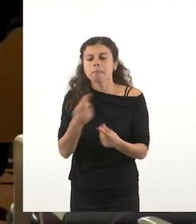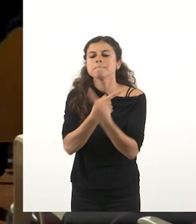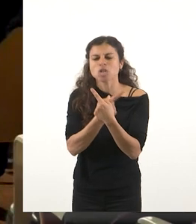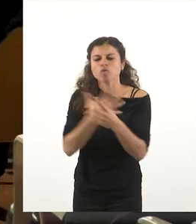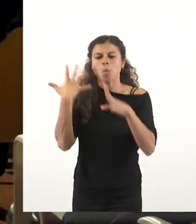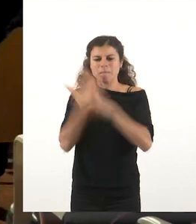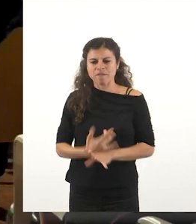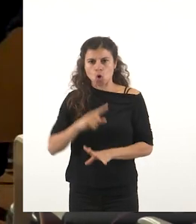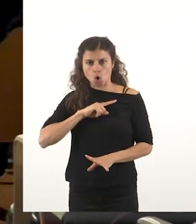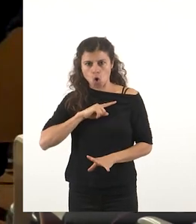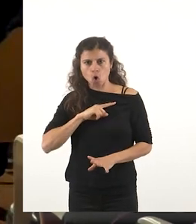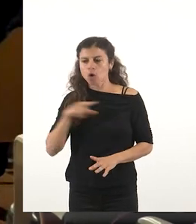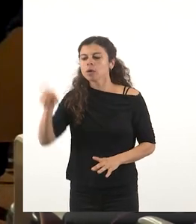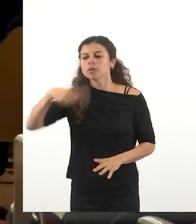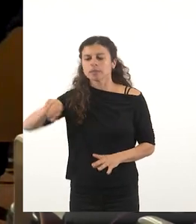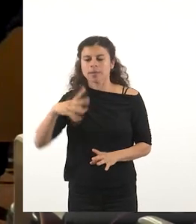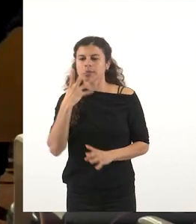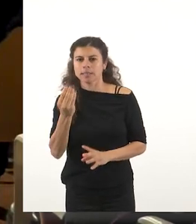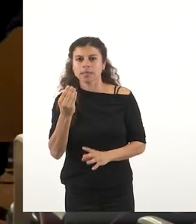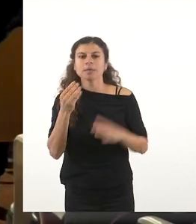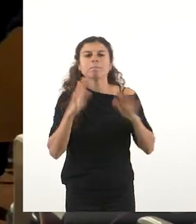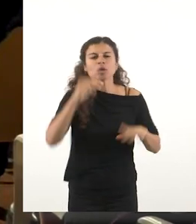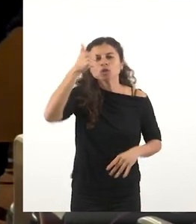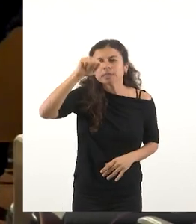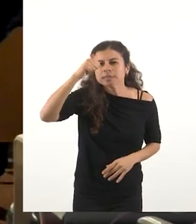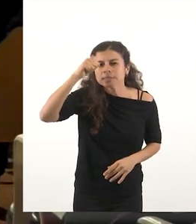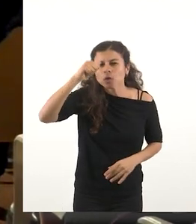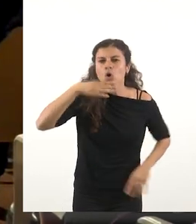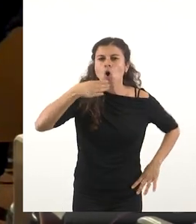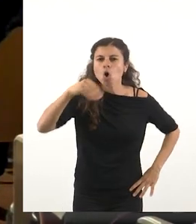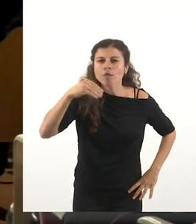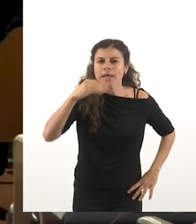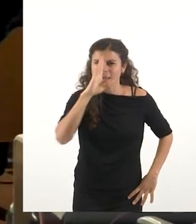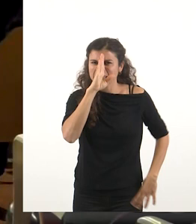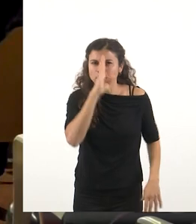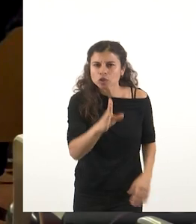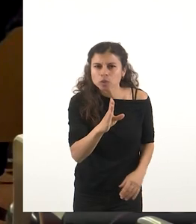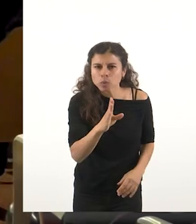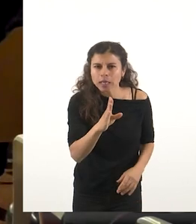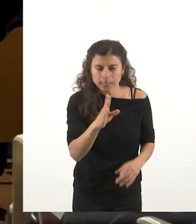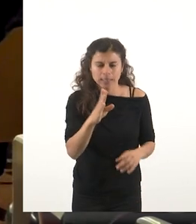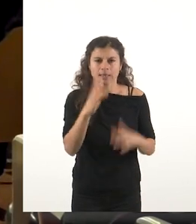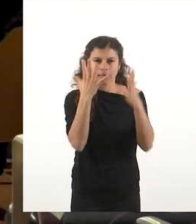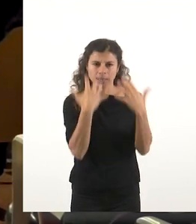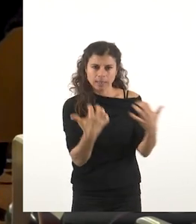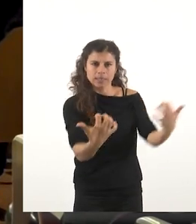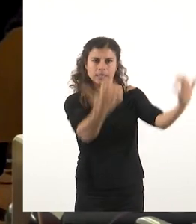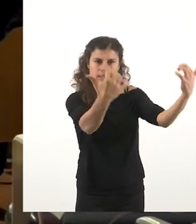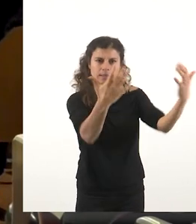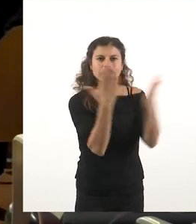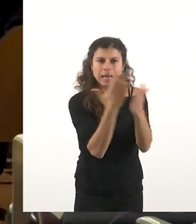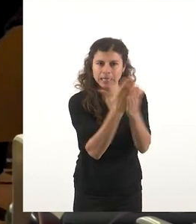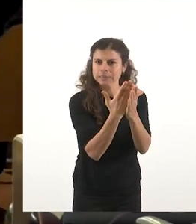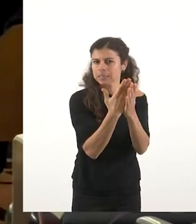contar nada más. Pero esta escena se la dedico a los chicos heterosexuales que estén sentados en la clase o en el teatro que me estén